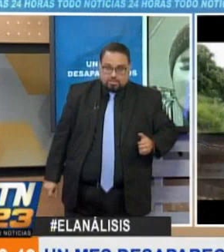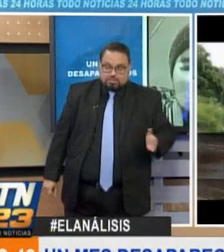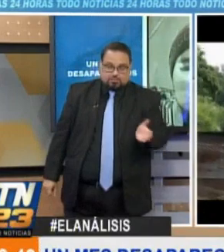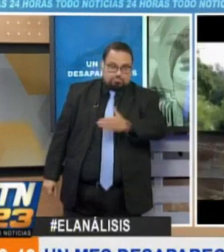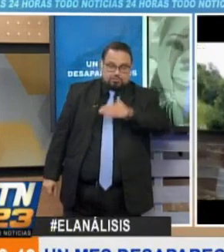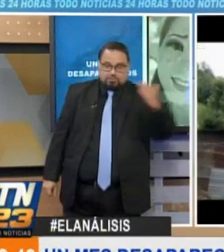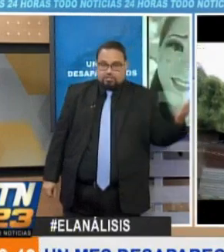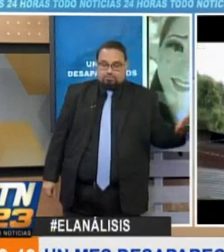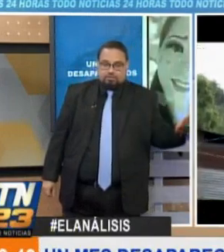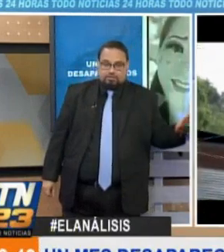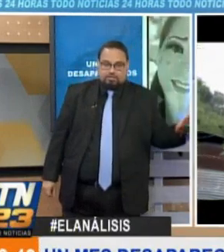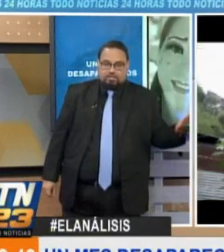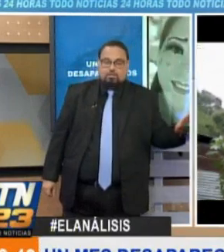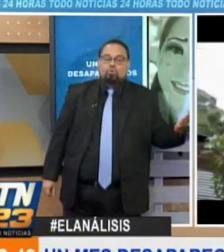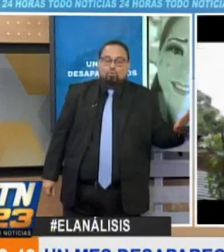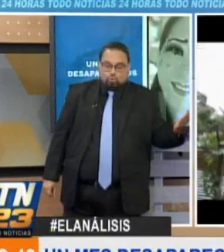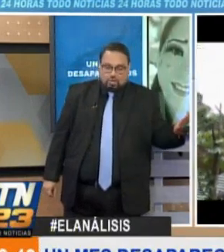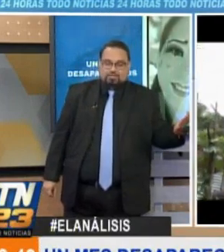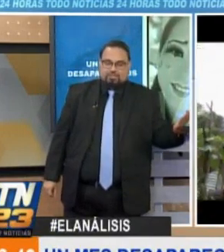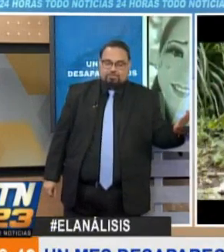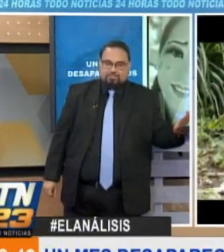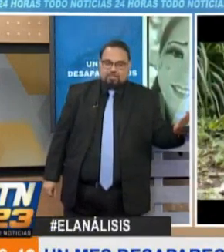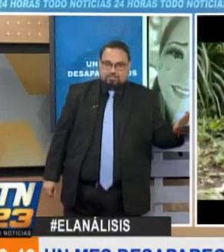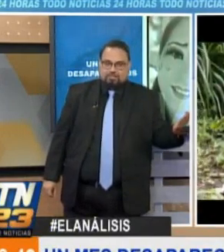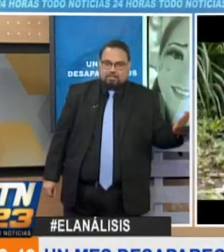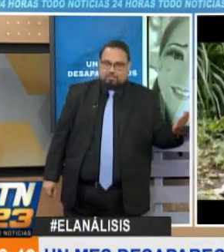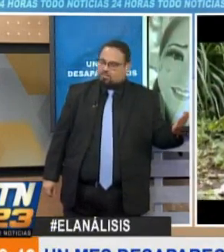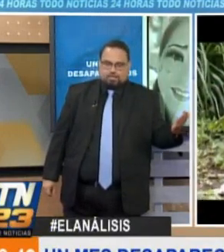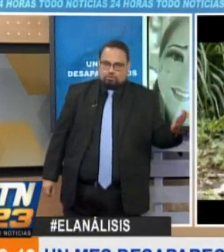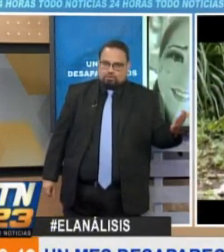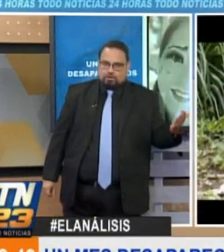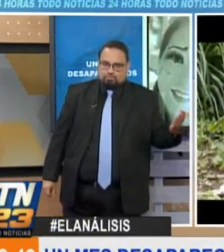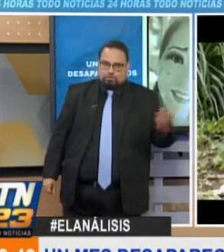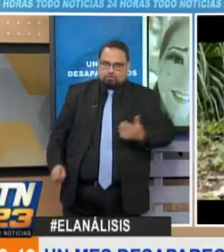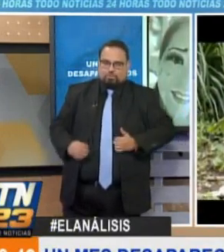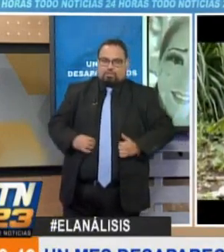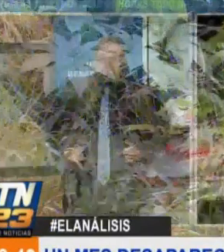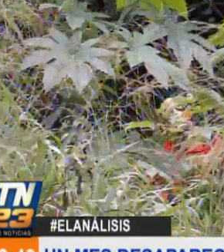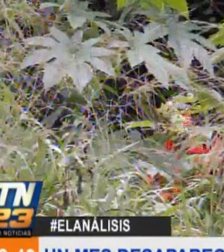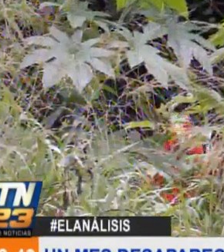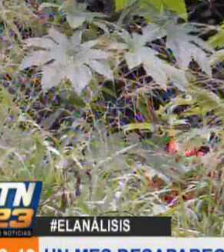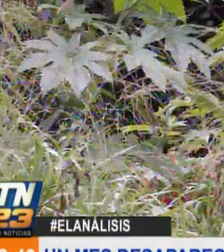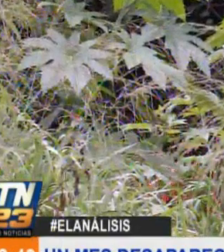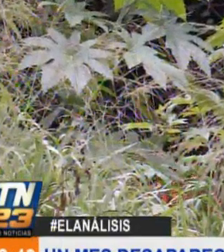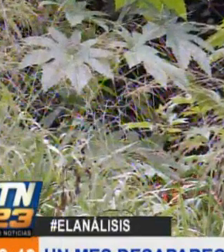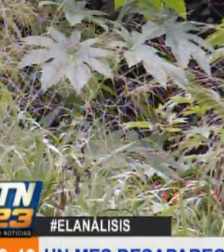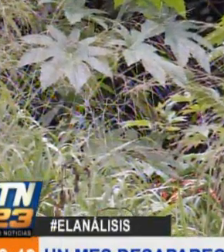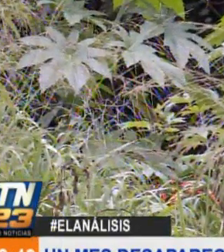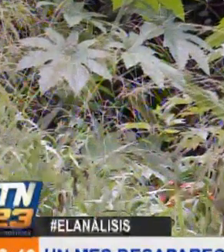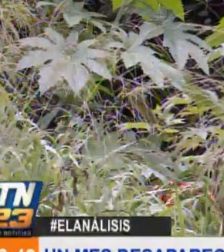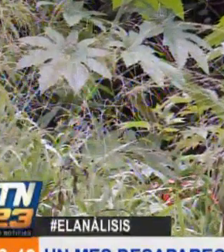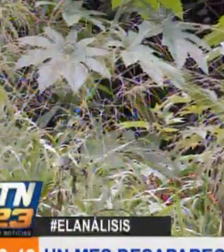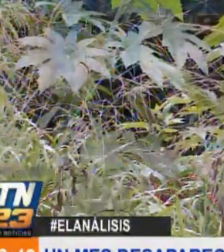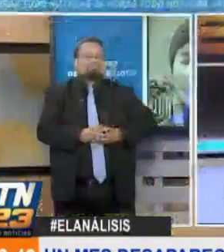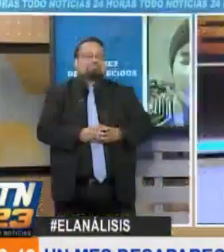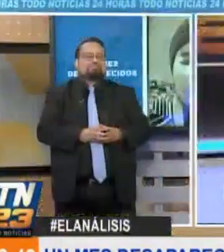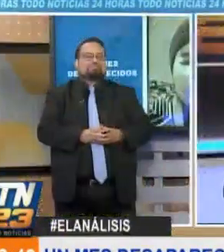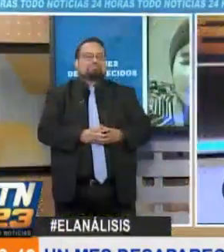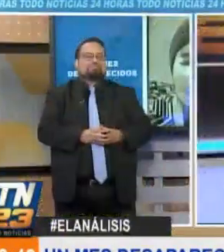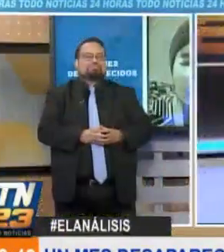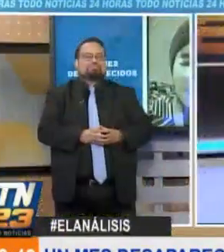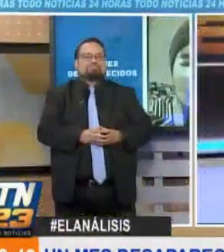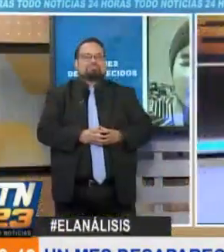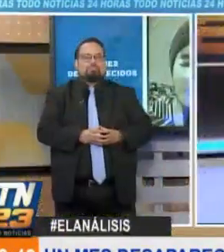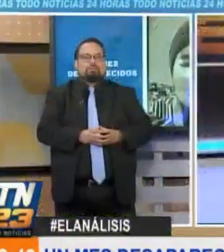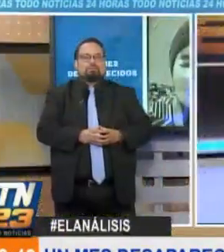dramáticas, simple y sencillamente sea una cifra estadística más. Y no se vale, porque es una vida. No se vale. Talamonti, así, con estas palabras